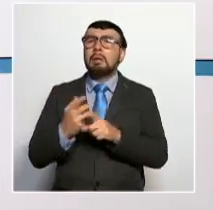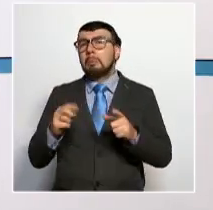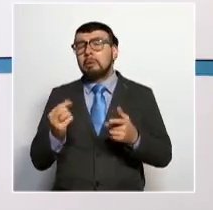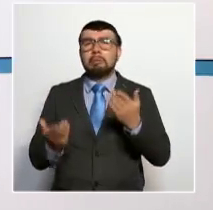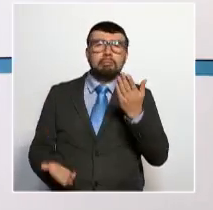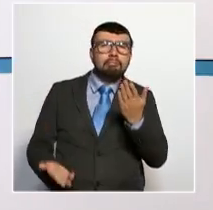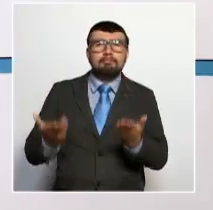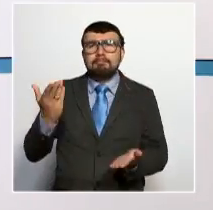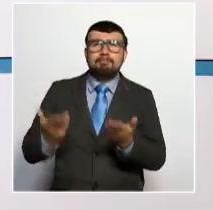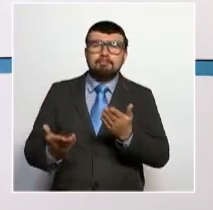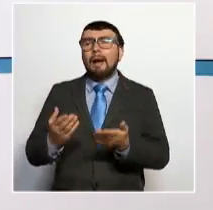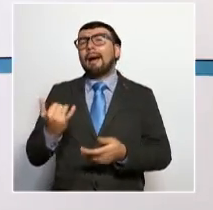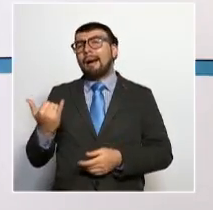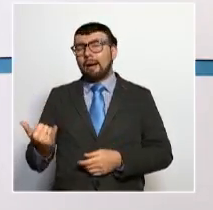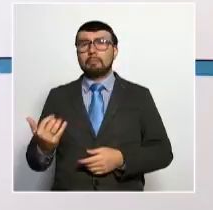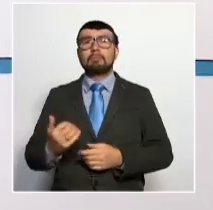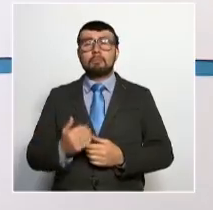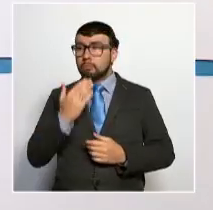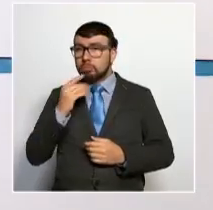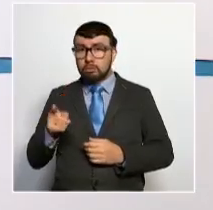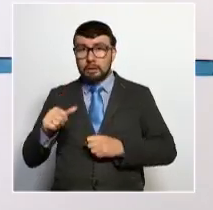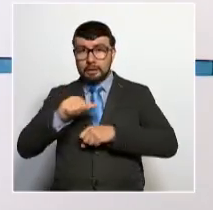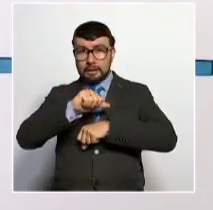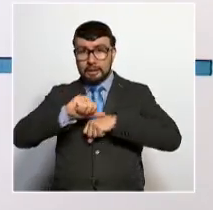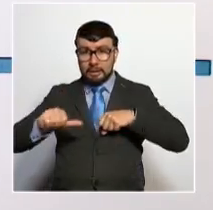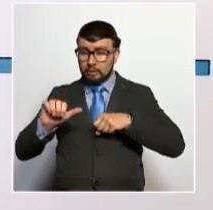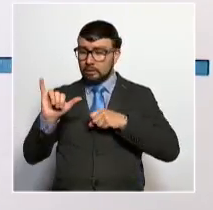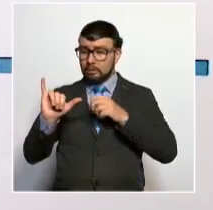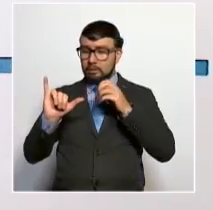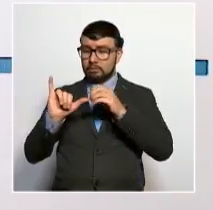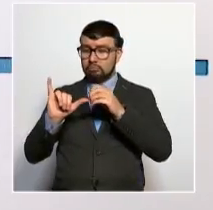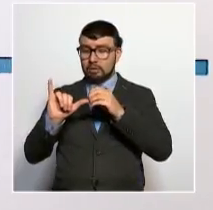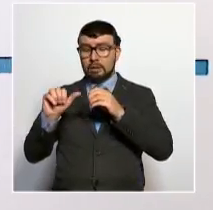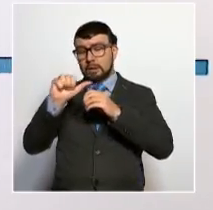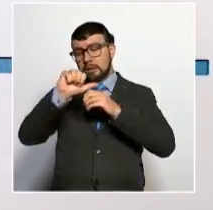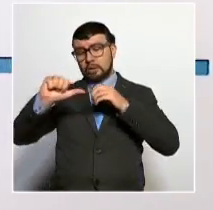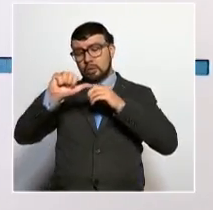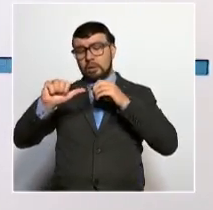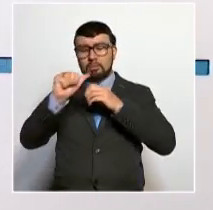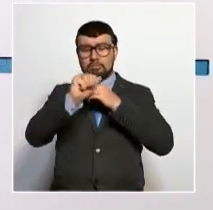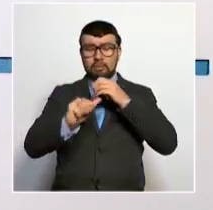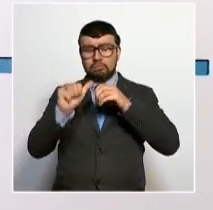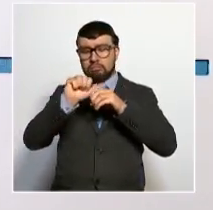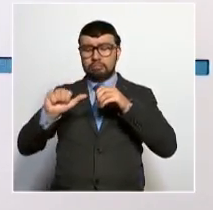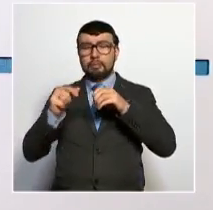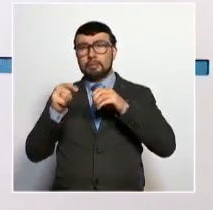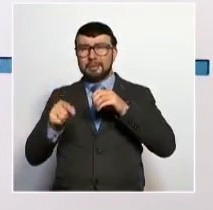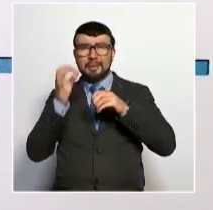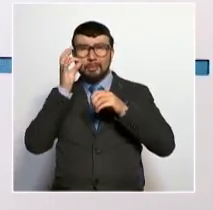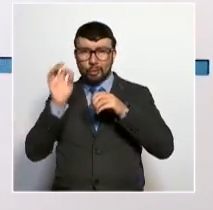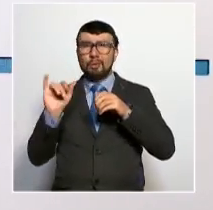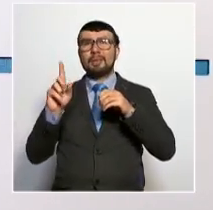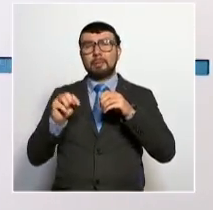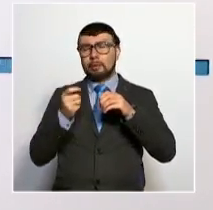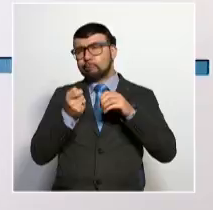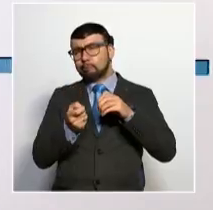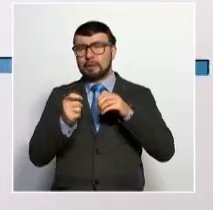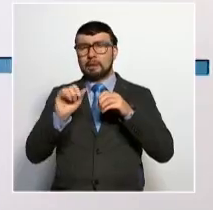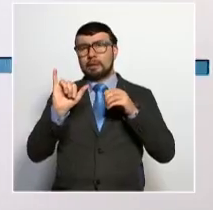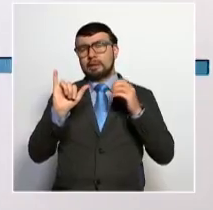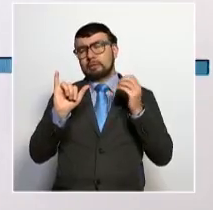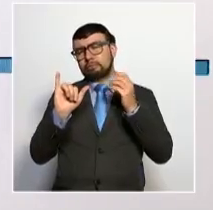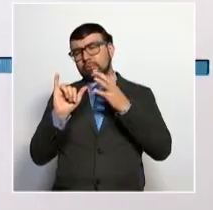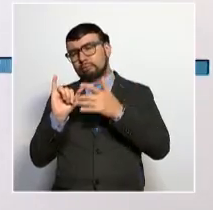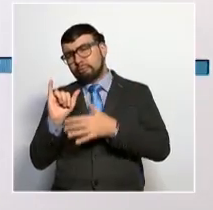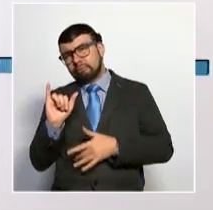menstruales. Al hacer cirugías a nivel de los ovarios se puede comprometer un poco la circulación de ellos y cuando esto